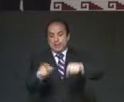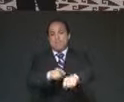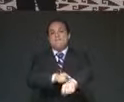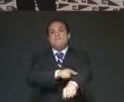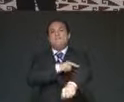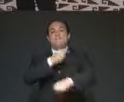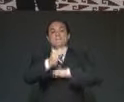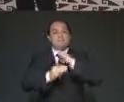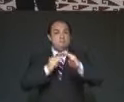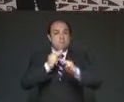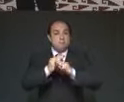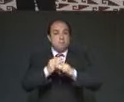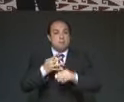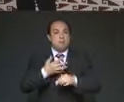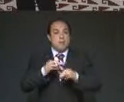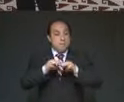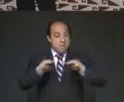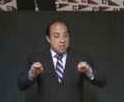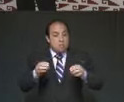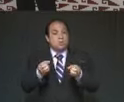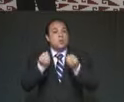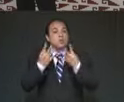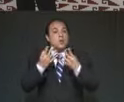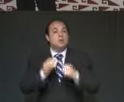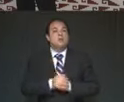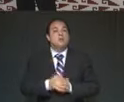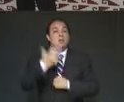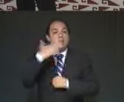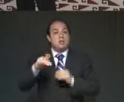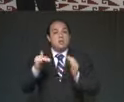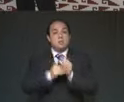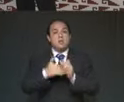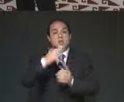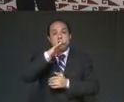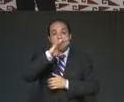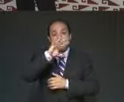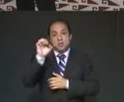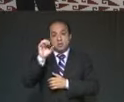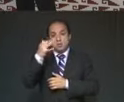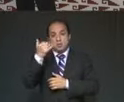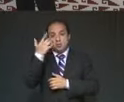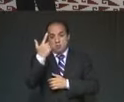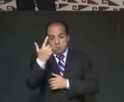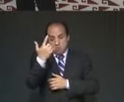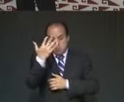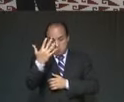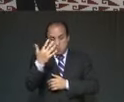mundo, con una medición oficial de 10.555.30